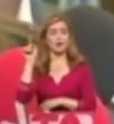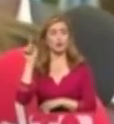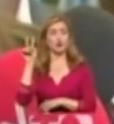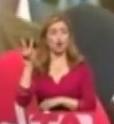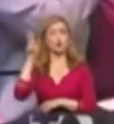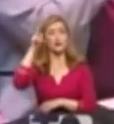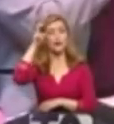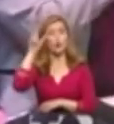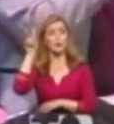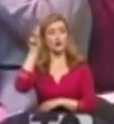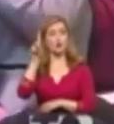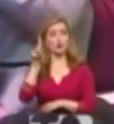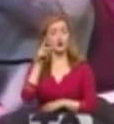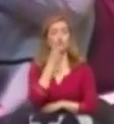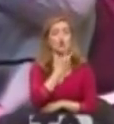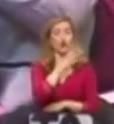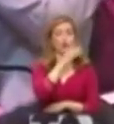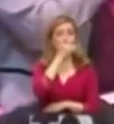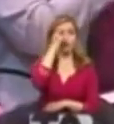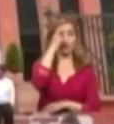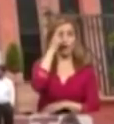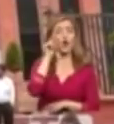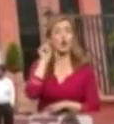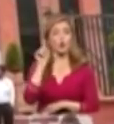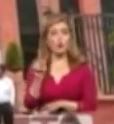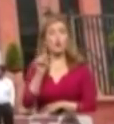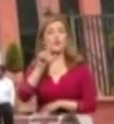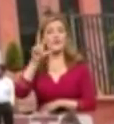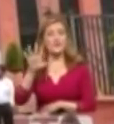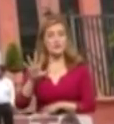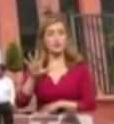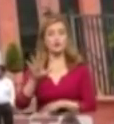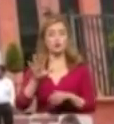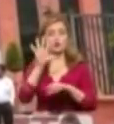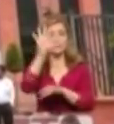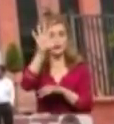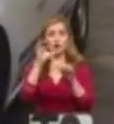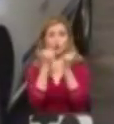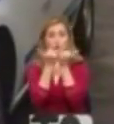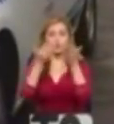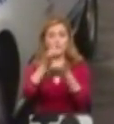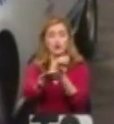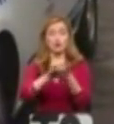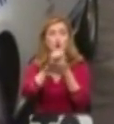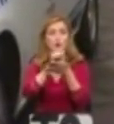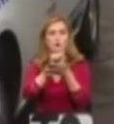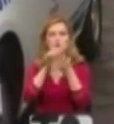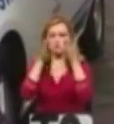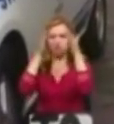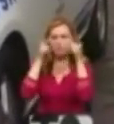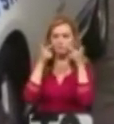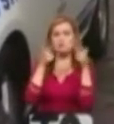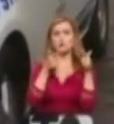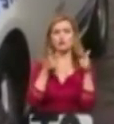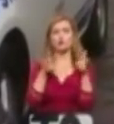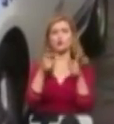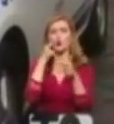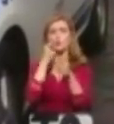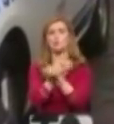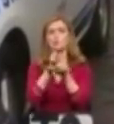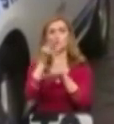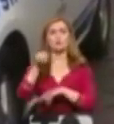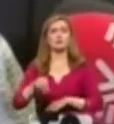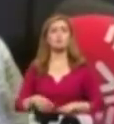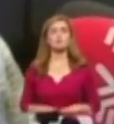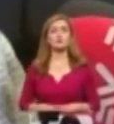Cuesta de Creo y Esteban Albornoz de Alianza País son los asambleístas de la SUAY que anunciaron que estarán vigilantes respecto